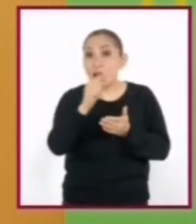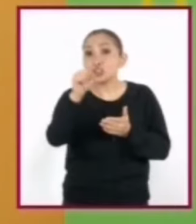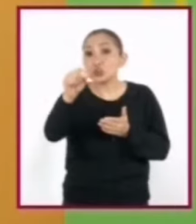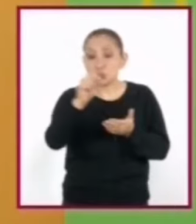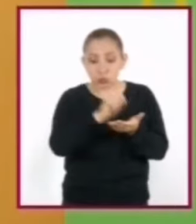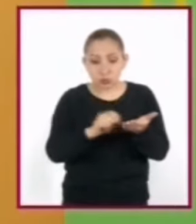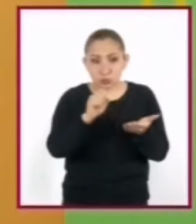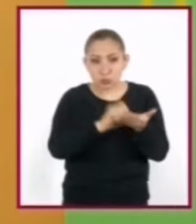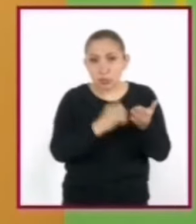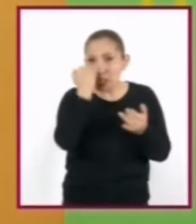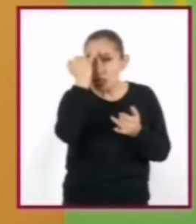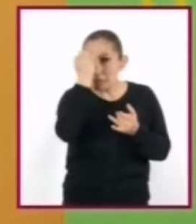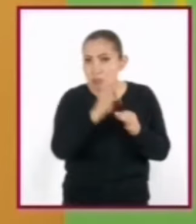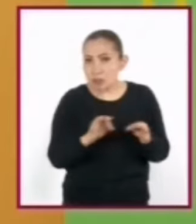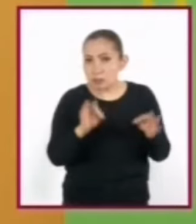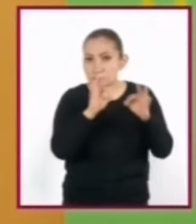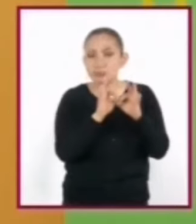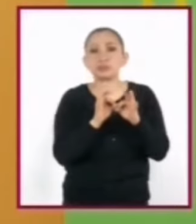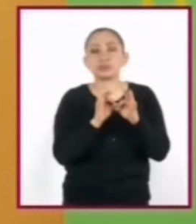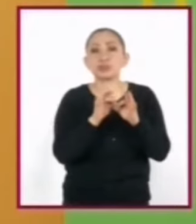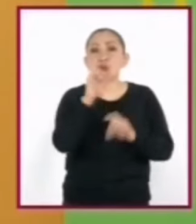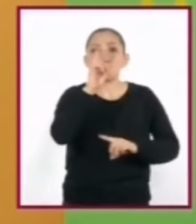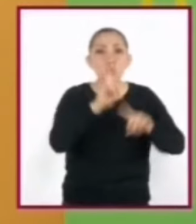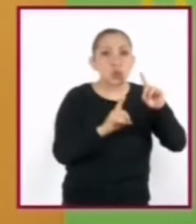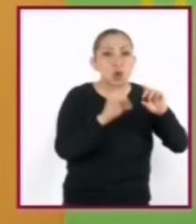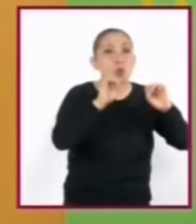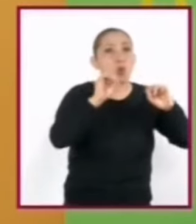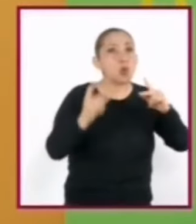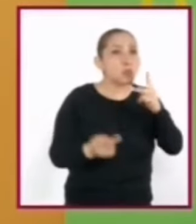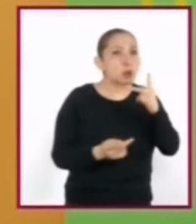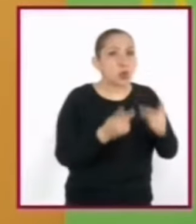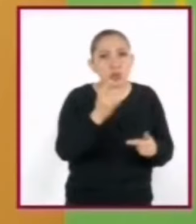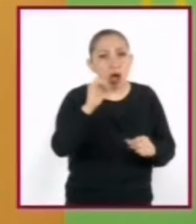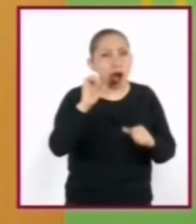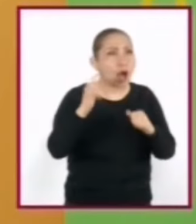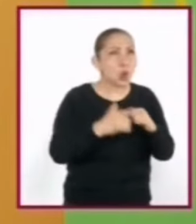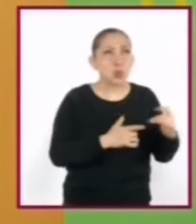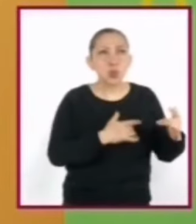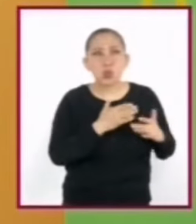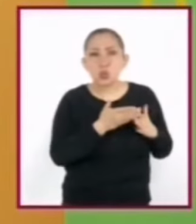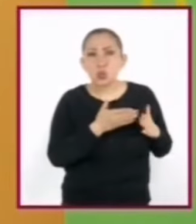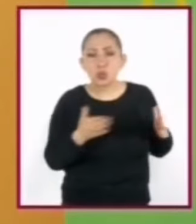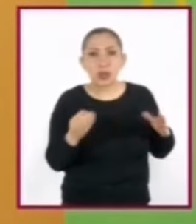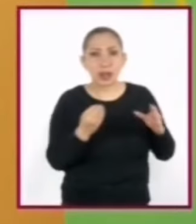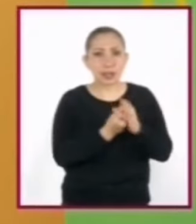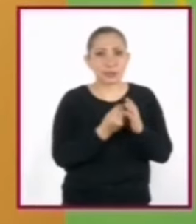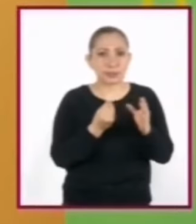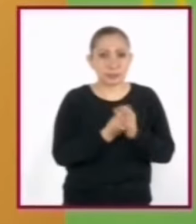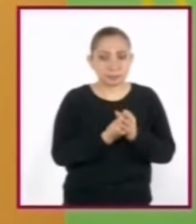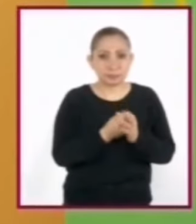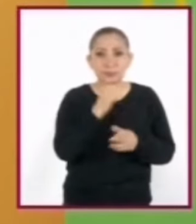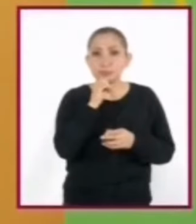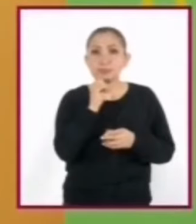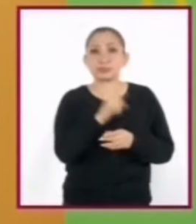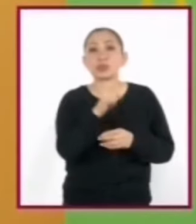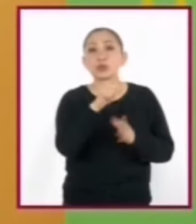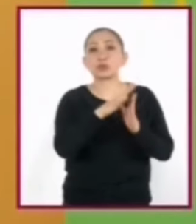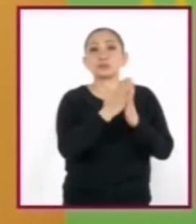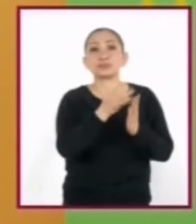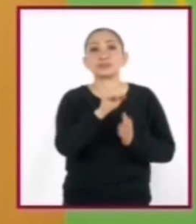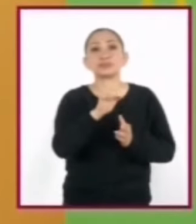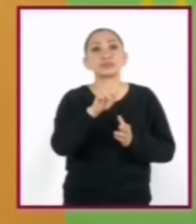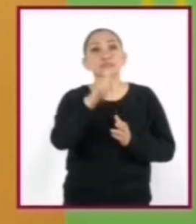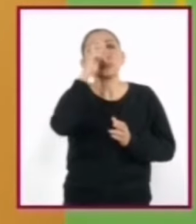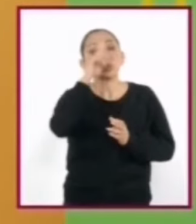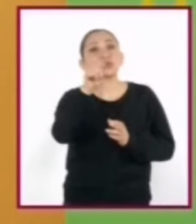puedan anotar ideas principales, dudas o preguntas que les surjan a lo largo de la sesión. Además, su libro de